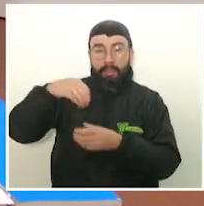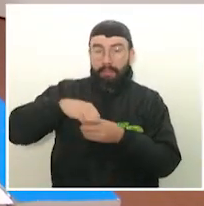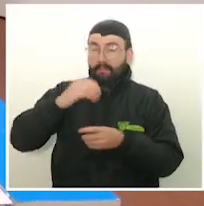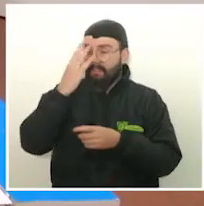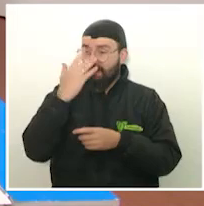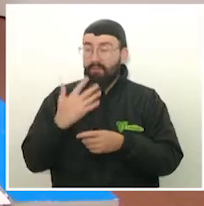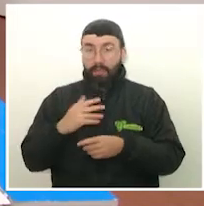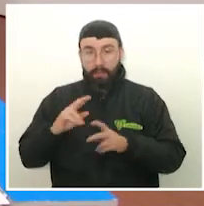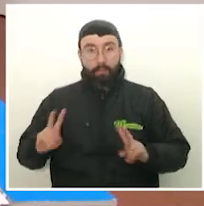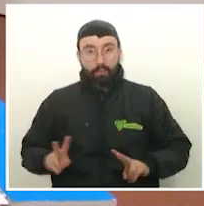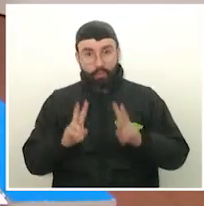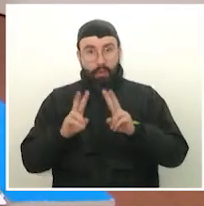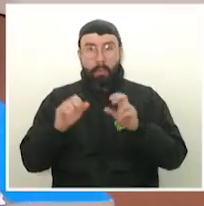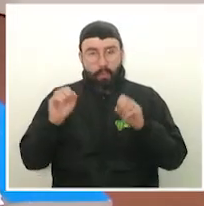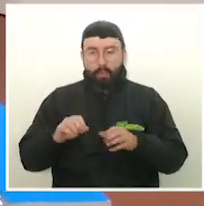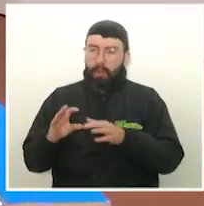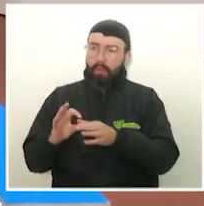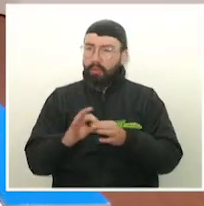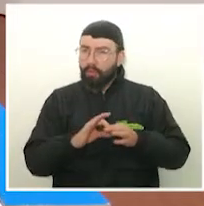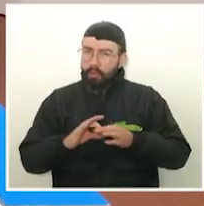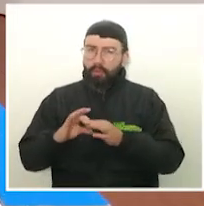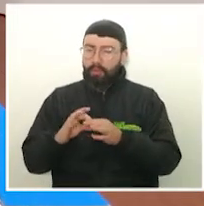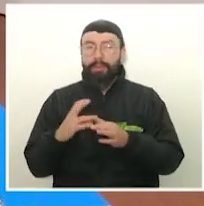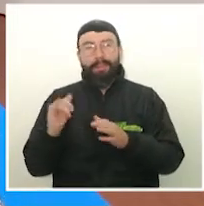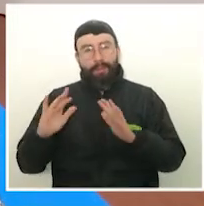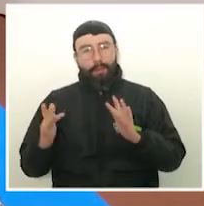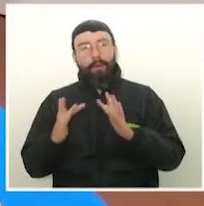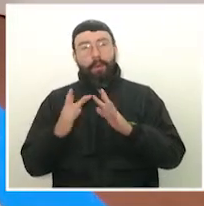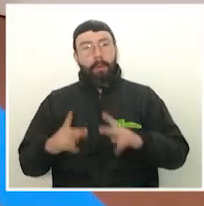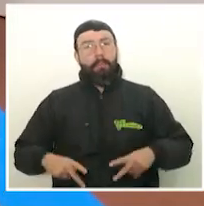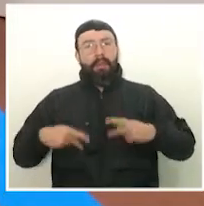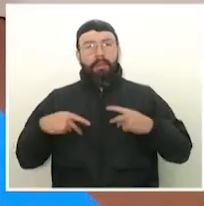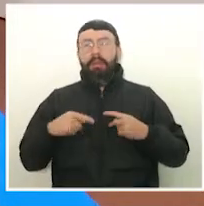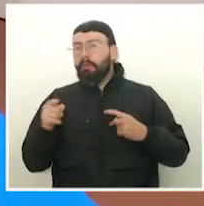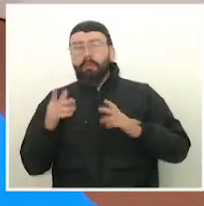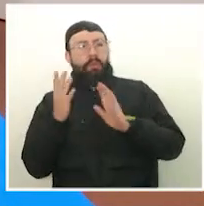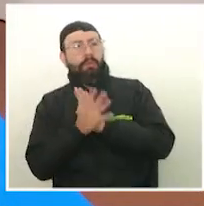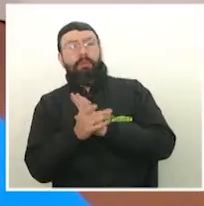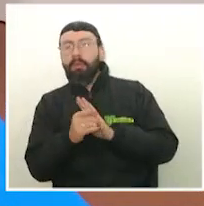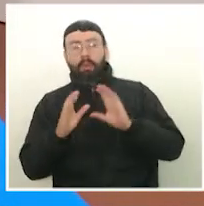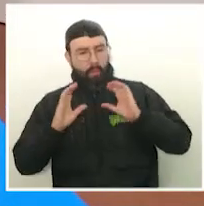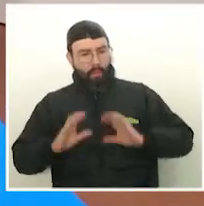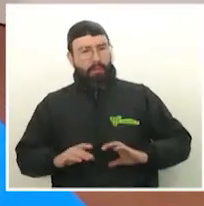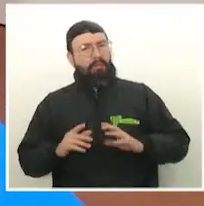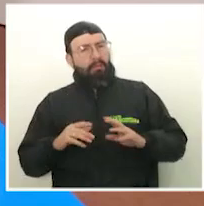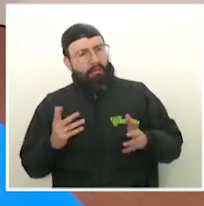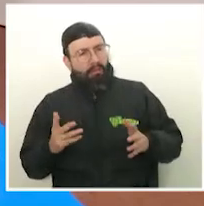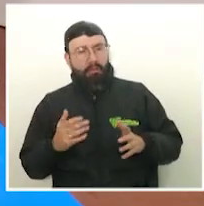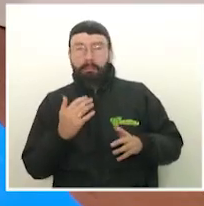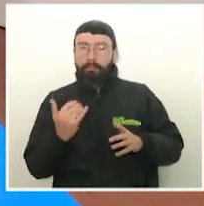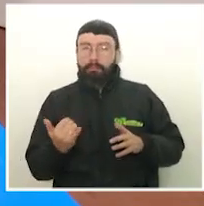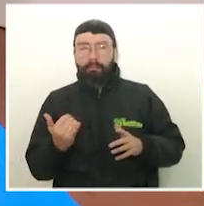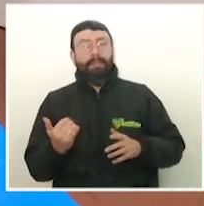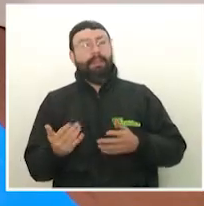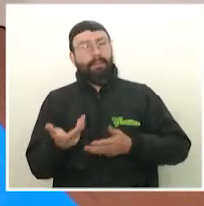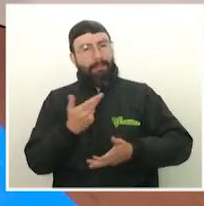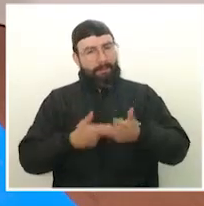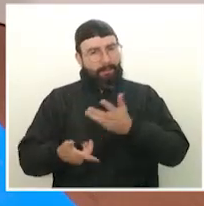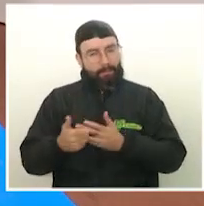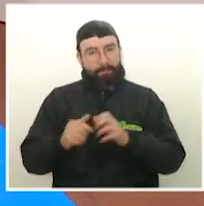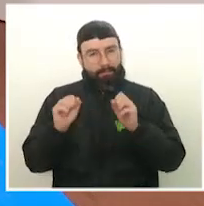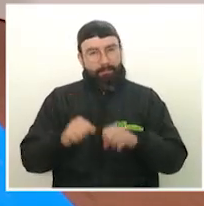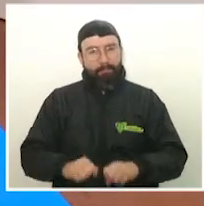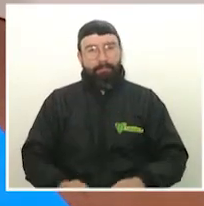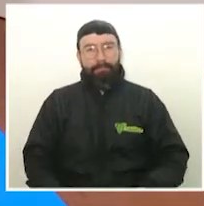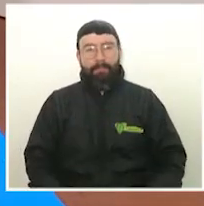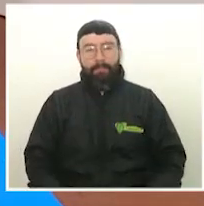que podamos estar aquí juntos hoy en Conexión Vital hablando un poco acerca de nuestro cuerpo y esa relación tan grande que hay con el medio ambiente.